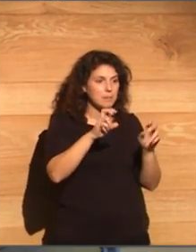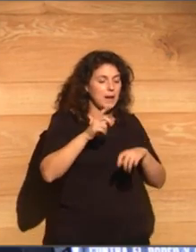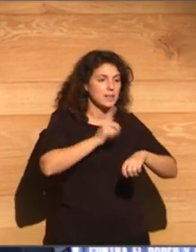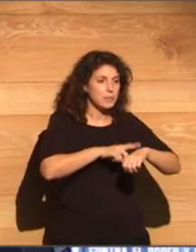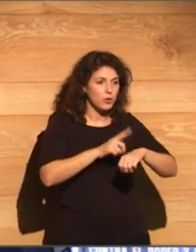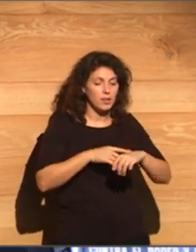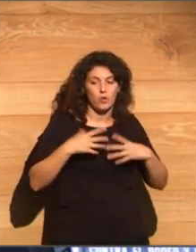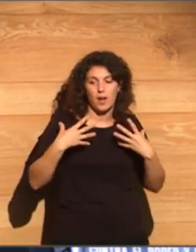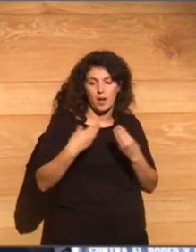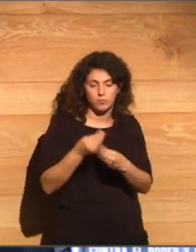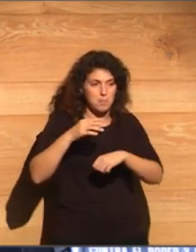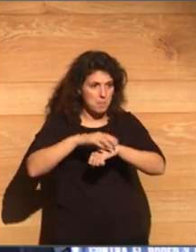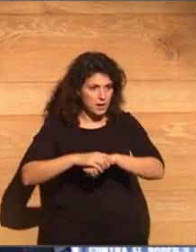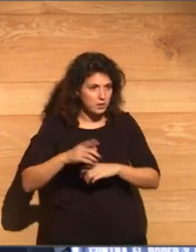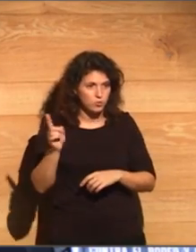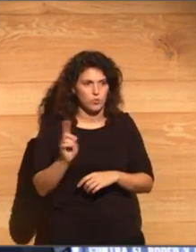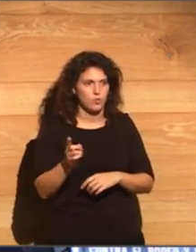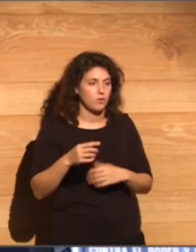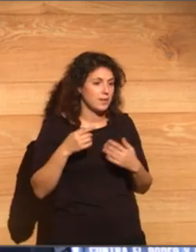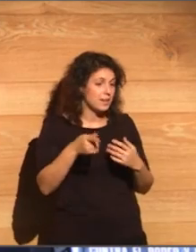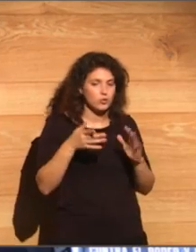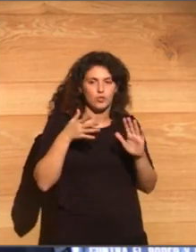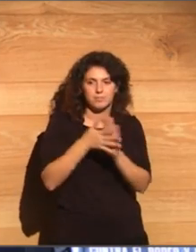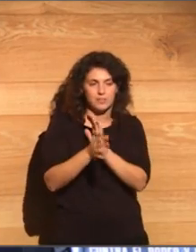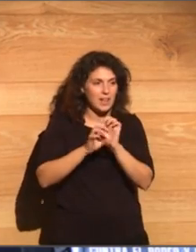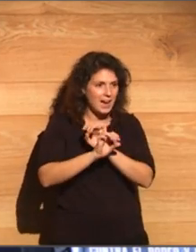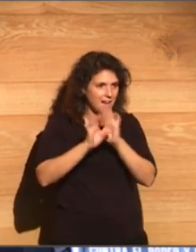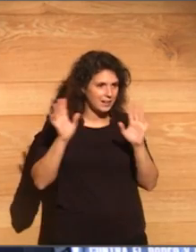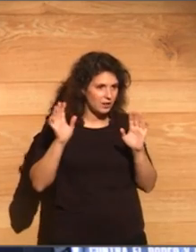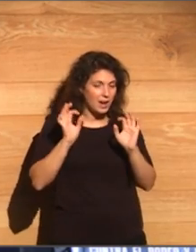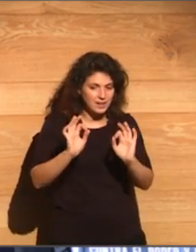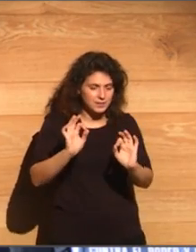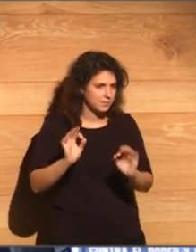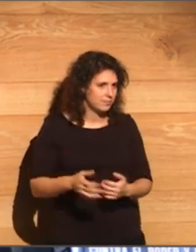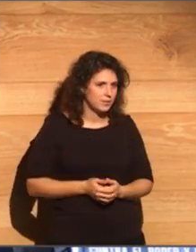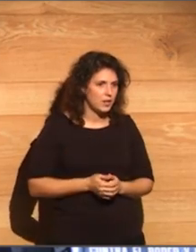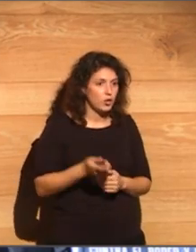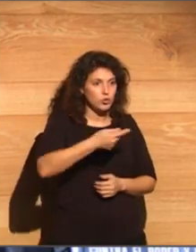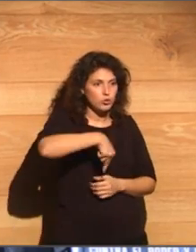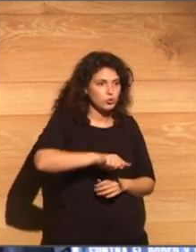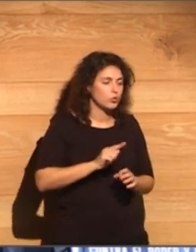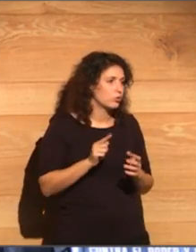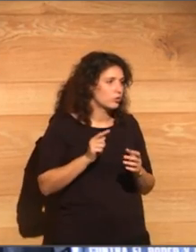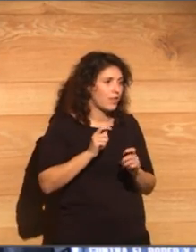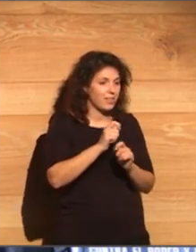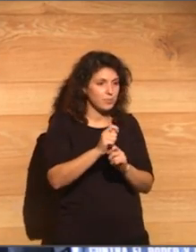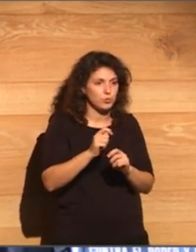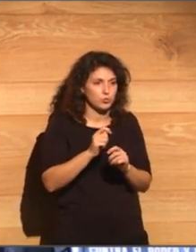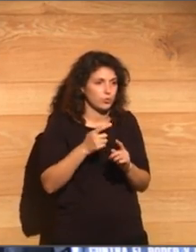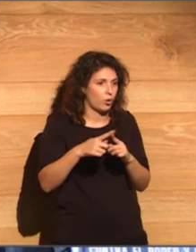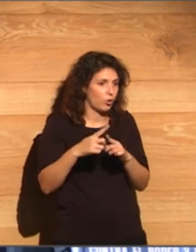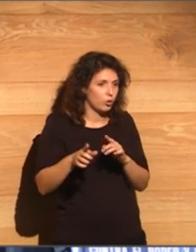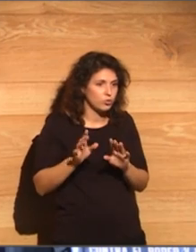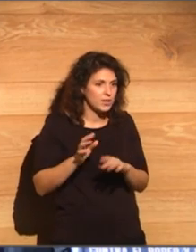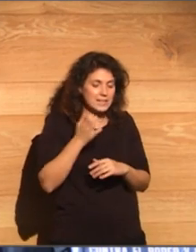mano. No, es el de mira que esto es así, que esto es lo que hay, que somos, que damos para lo que damos. No es una cuestión de